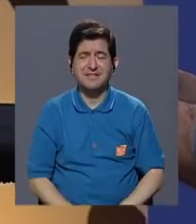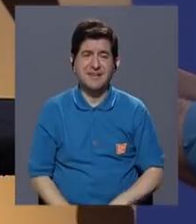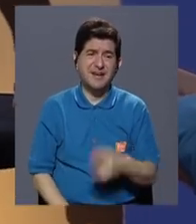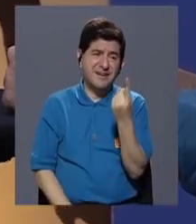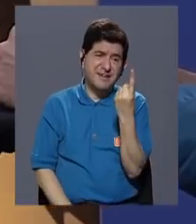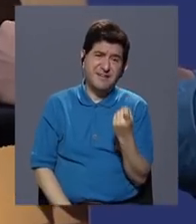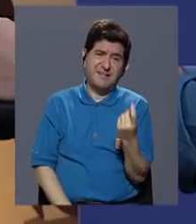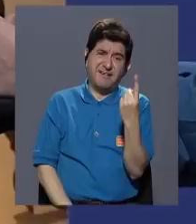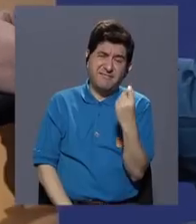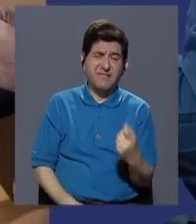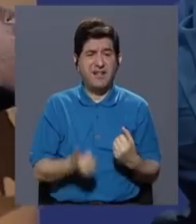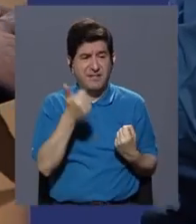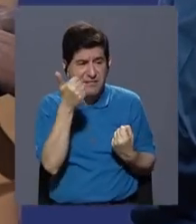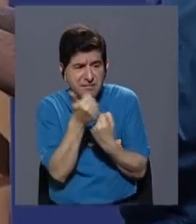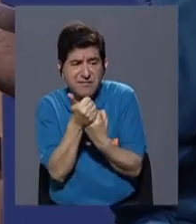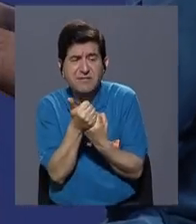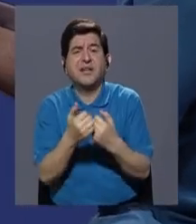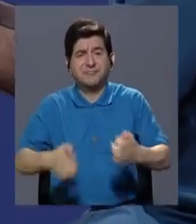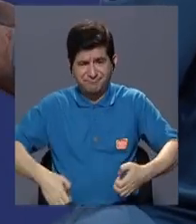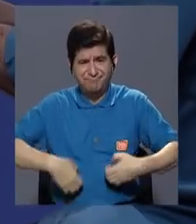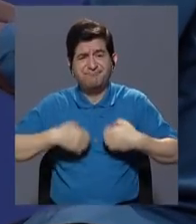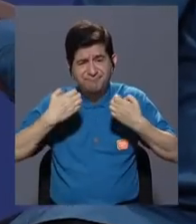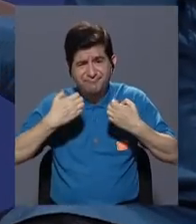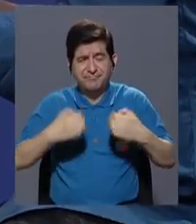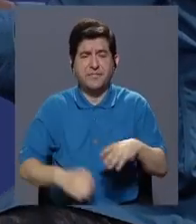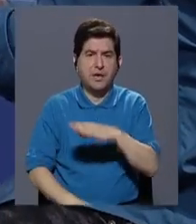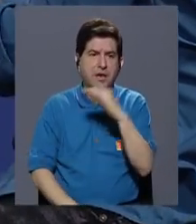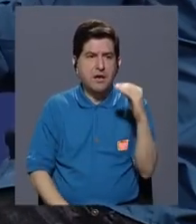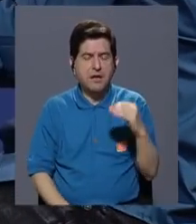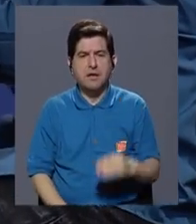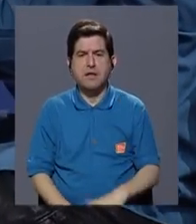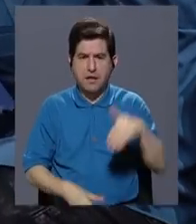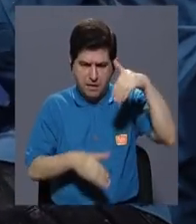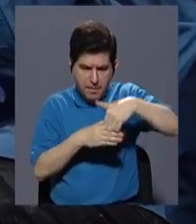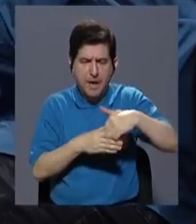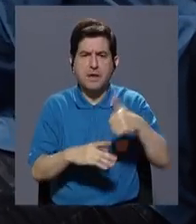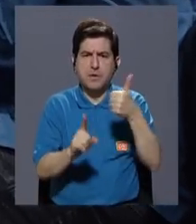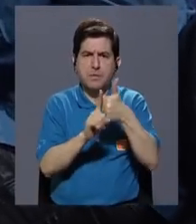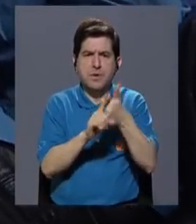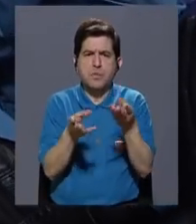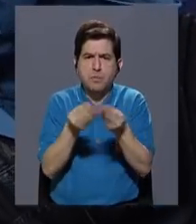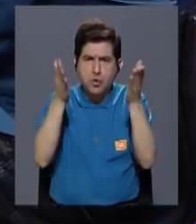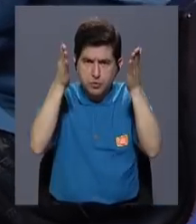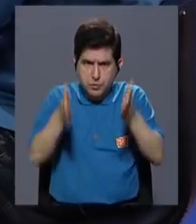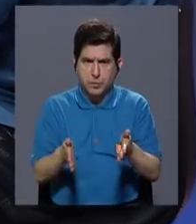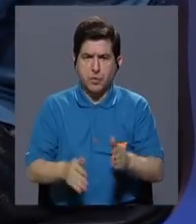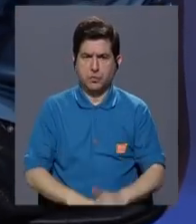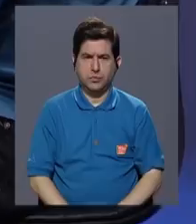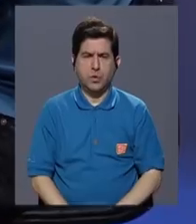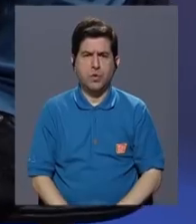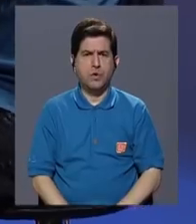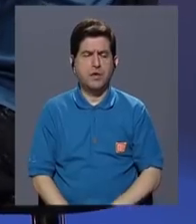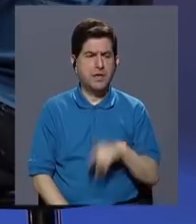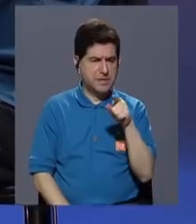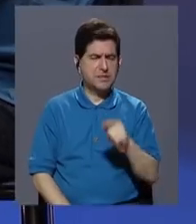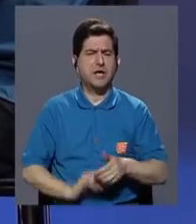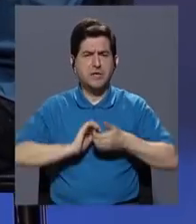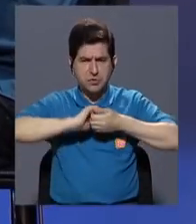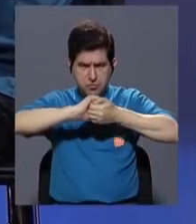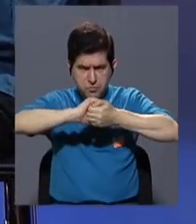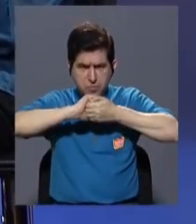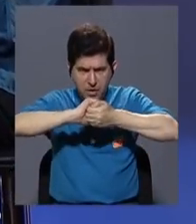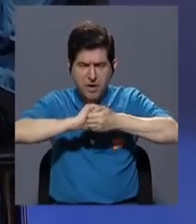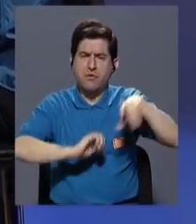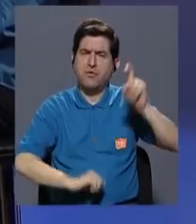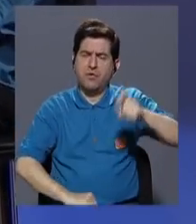esa otra falta de apoyo verdad que existe y que sea entre los mismos productores y productoras que se